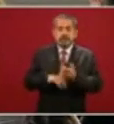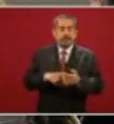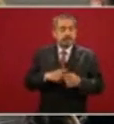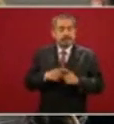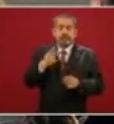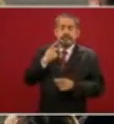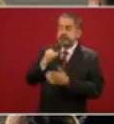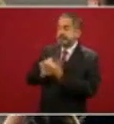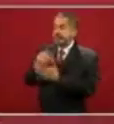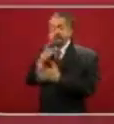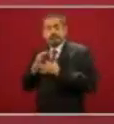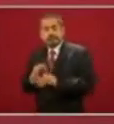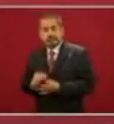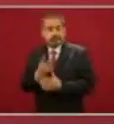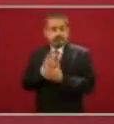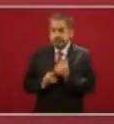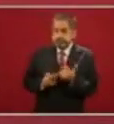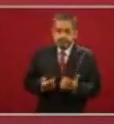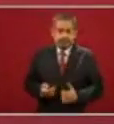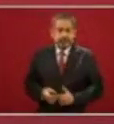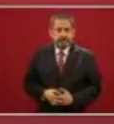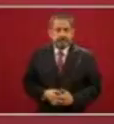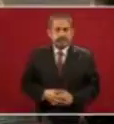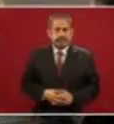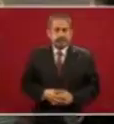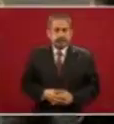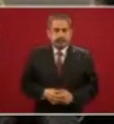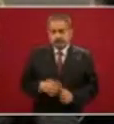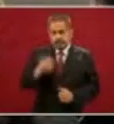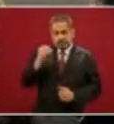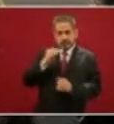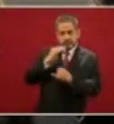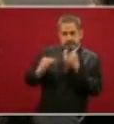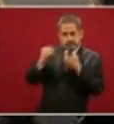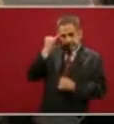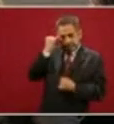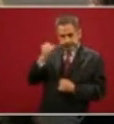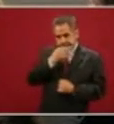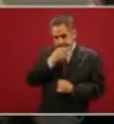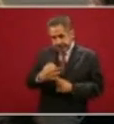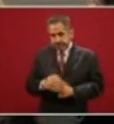al respecto que finalmente se toman. Cierro con esta idea señalando,